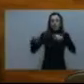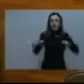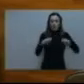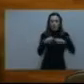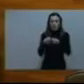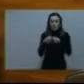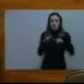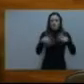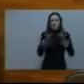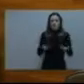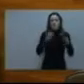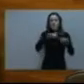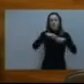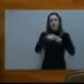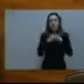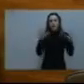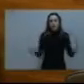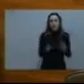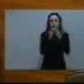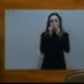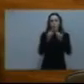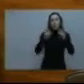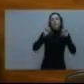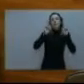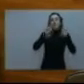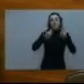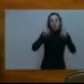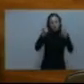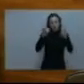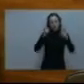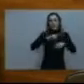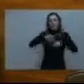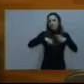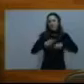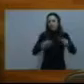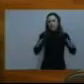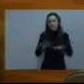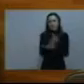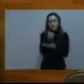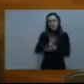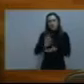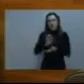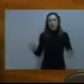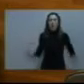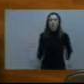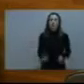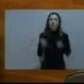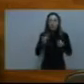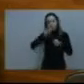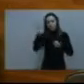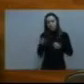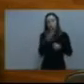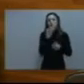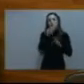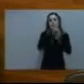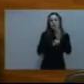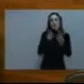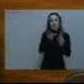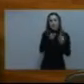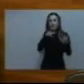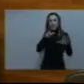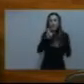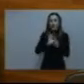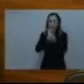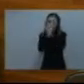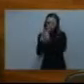participación conjunta del alumnado, del profesorado y familias y otras actuaciones como el programa Diana o el programa Intercambia nos permiten, como le decía, ser